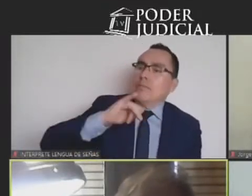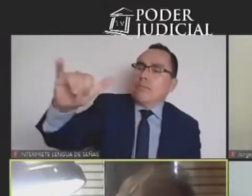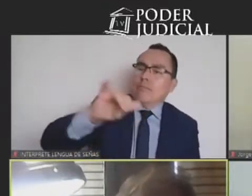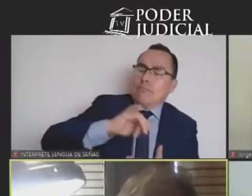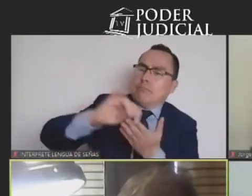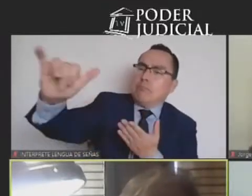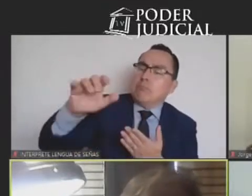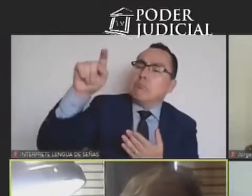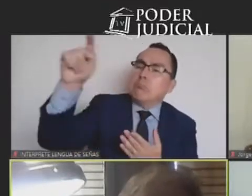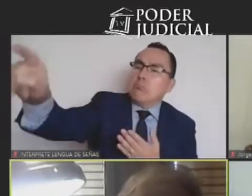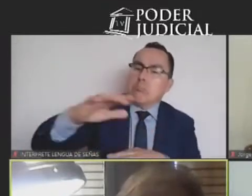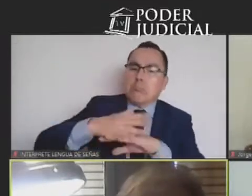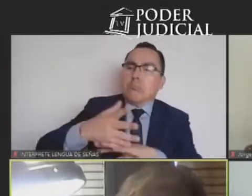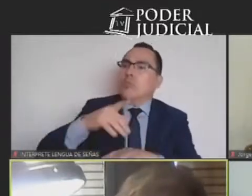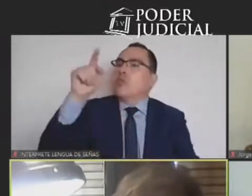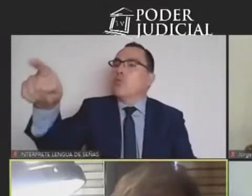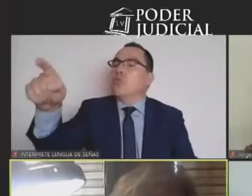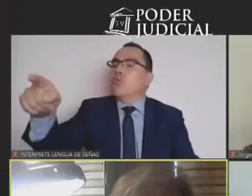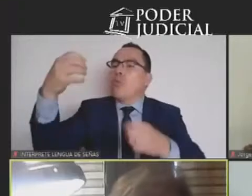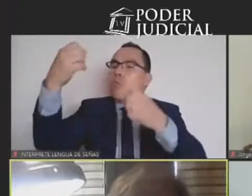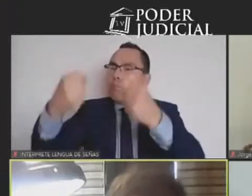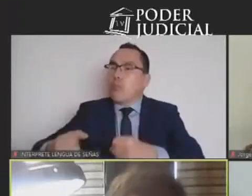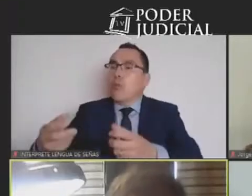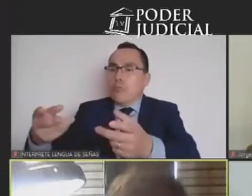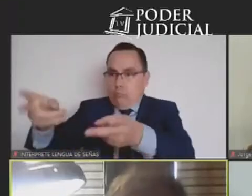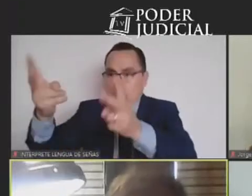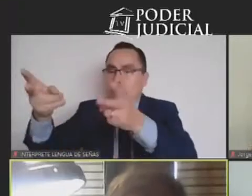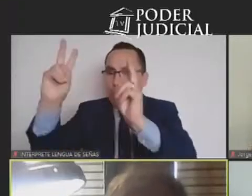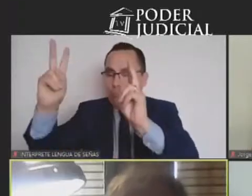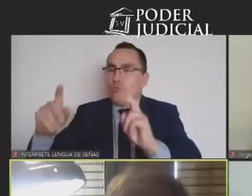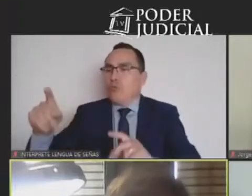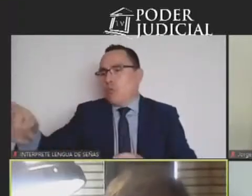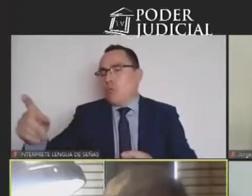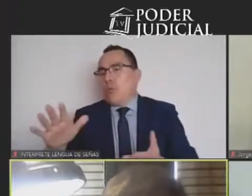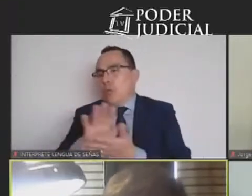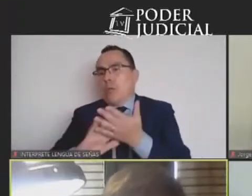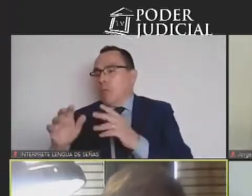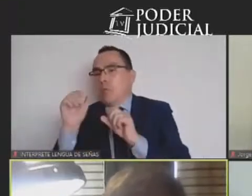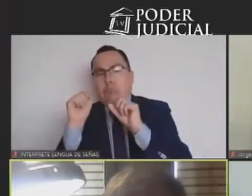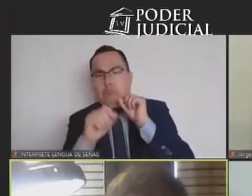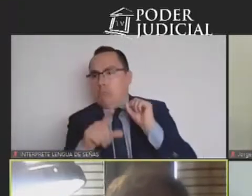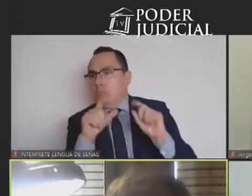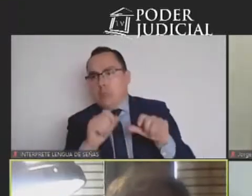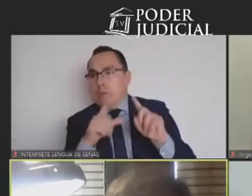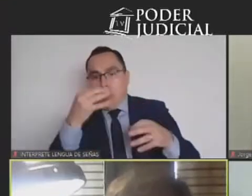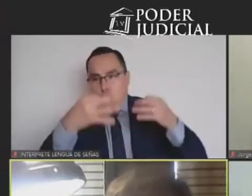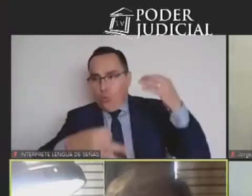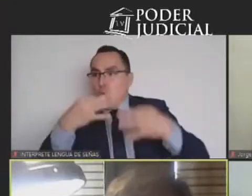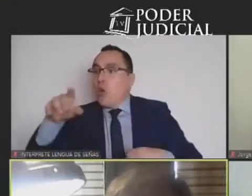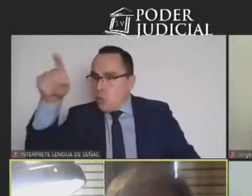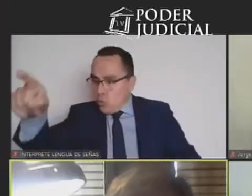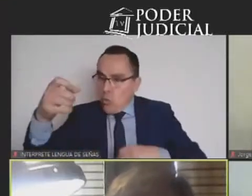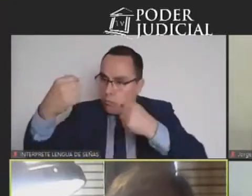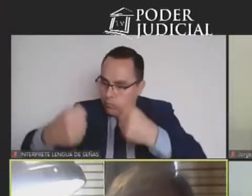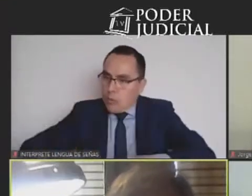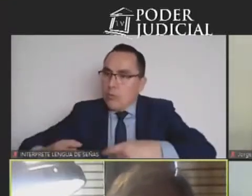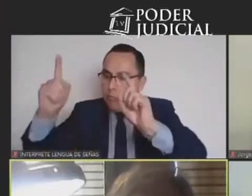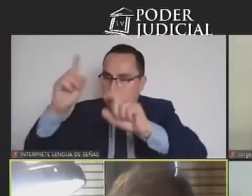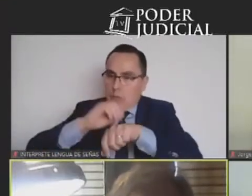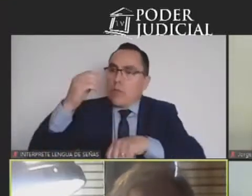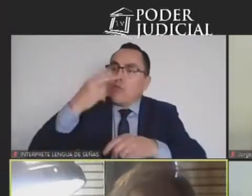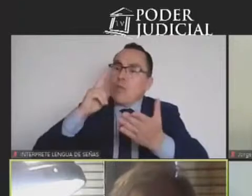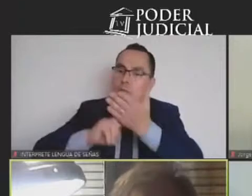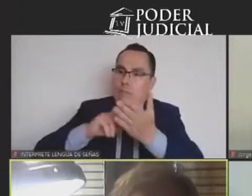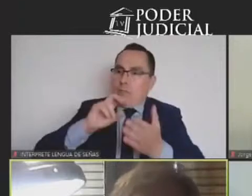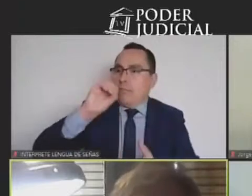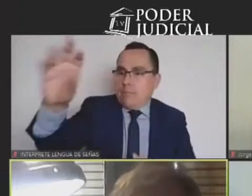ejemplo que tiene el derecho a una defensa jurídica y que le tiene ese derecho a la defensa